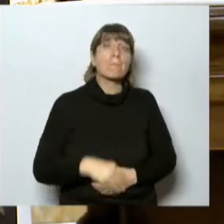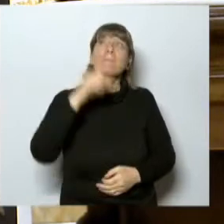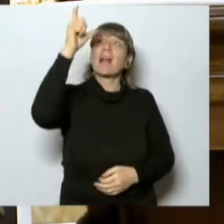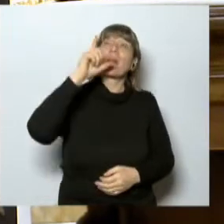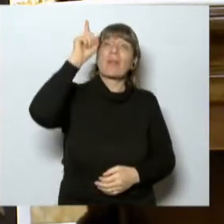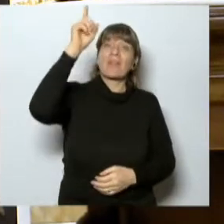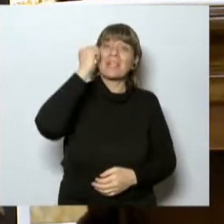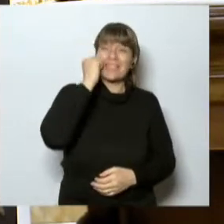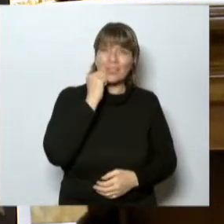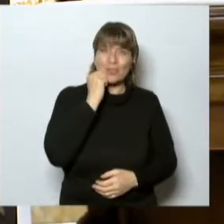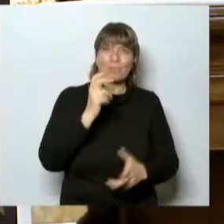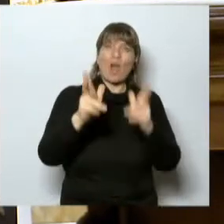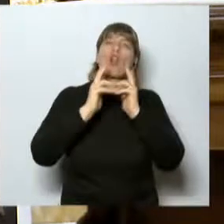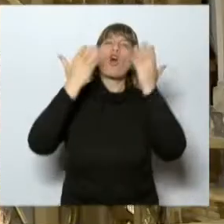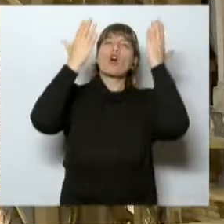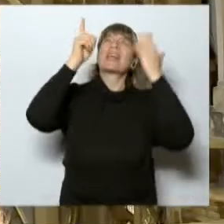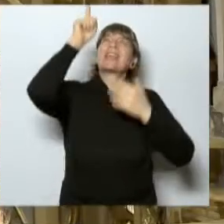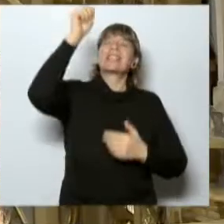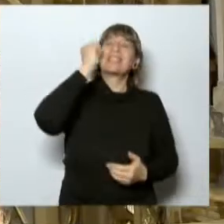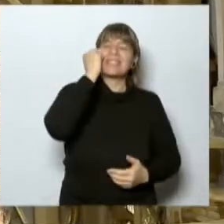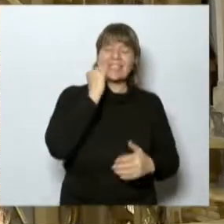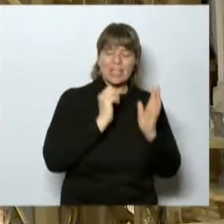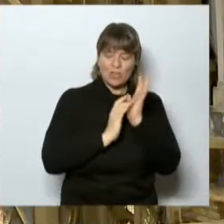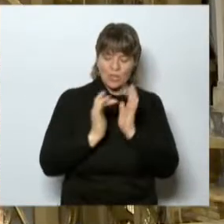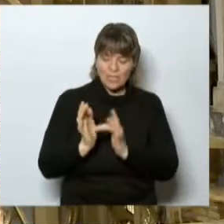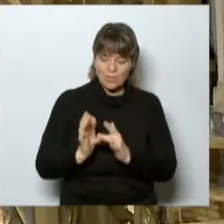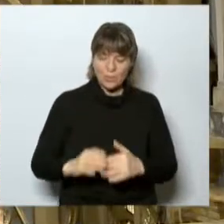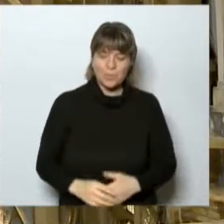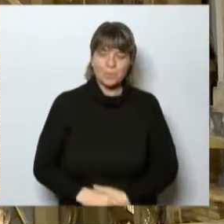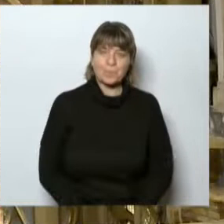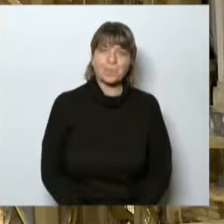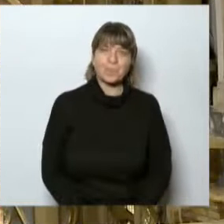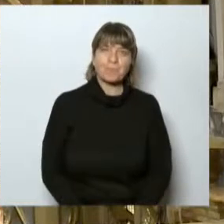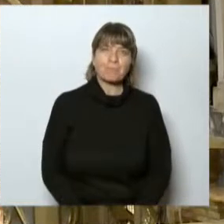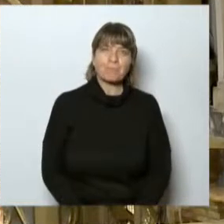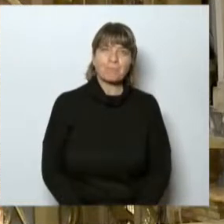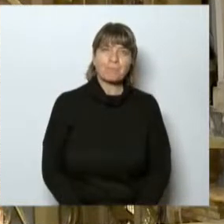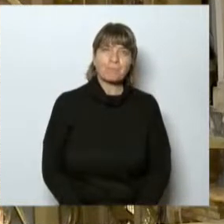Palabra del Señor. Gloria a ti, Señor Jesús.